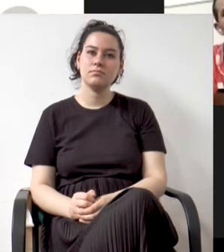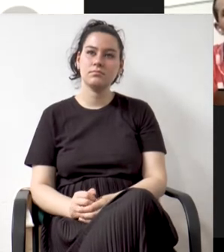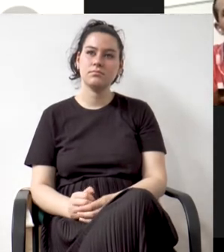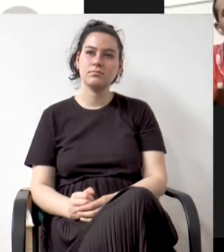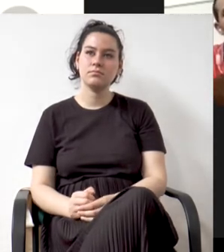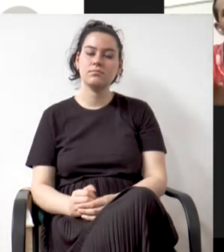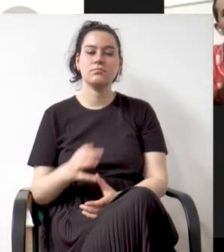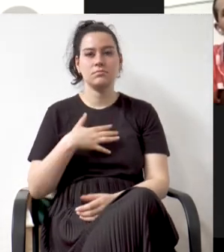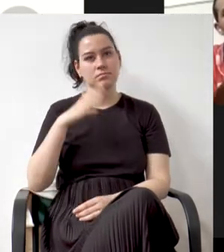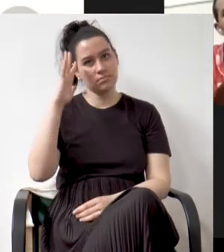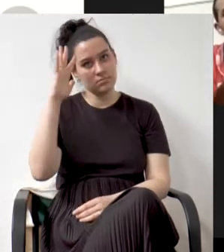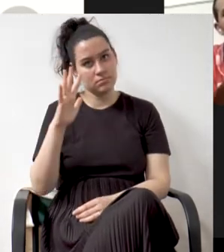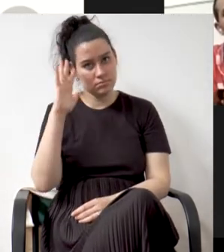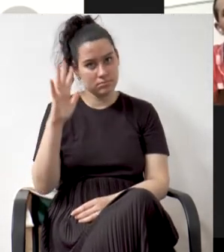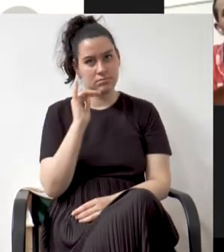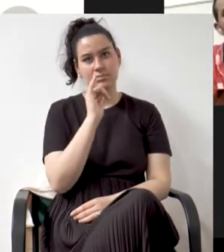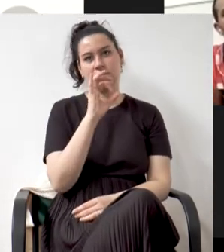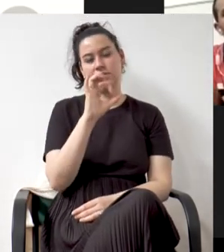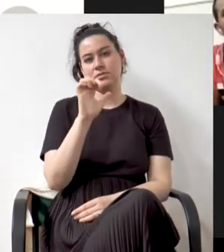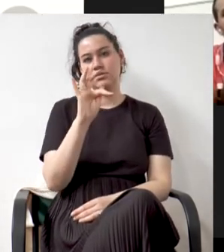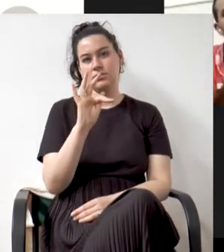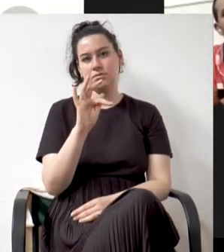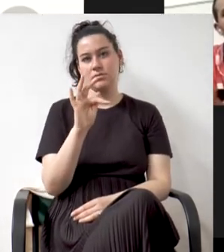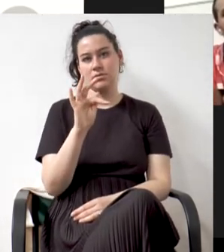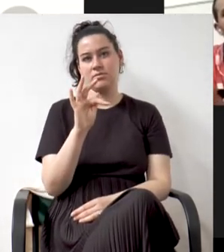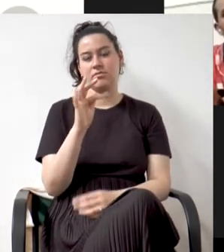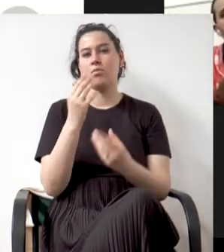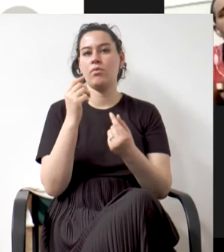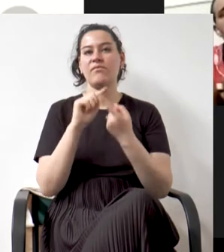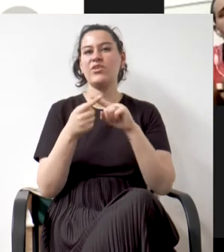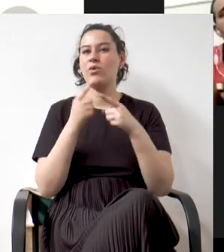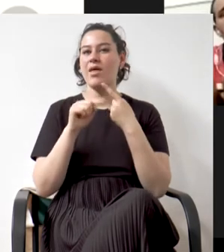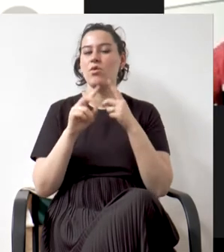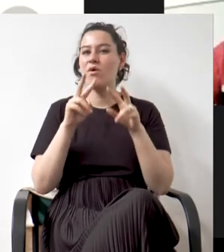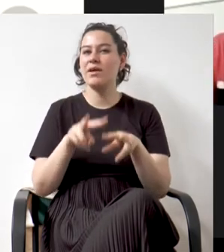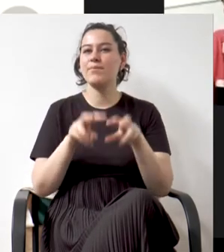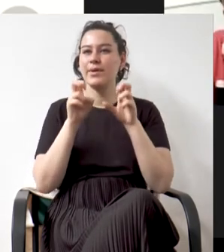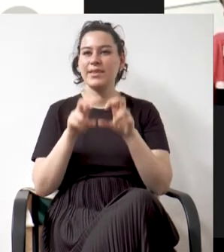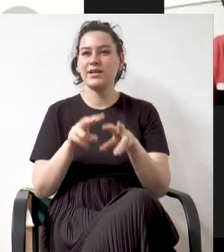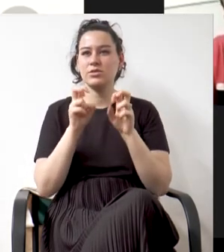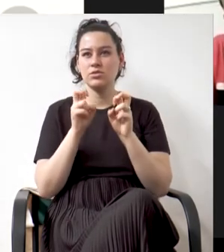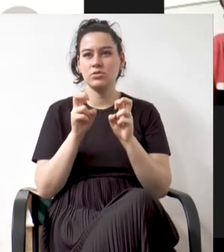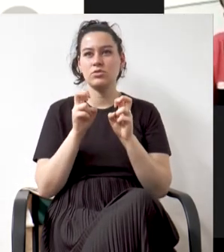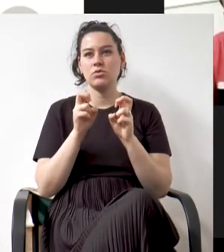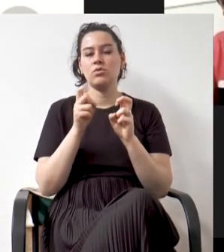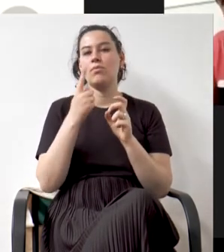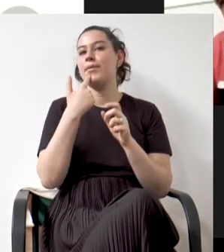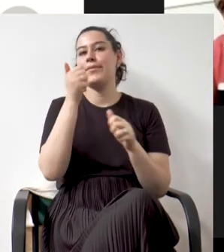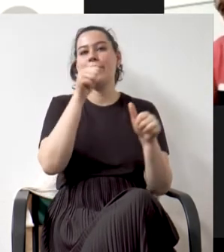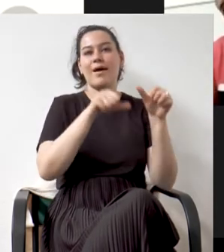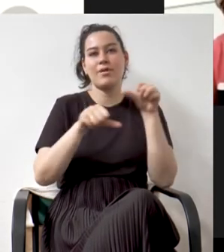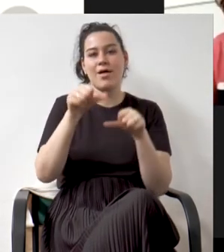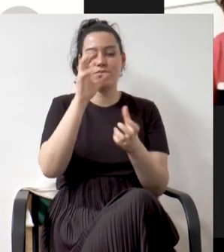Yo me imagino un ICEF, sobre todo, muy vinculado a la investigación. Me consta por el laboratorio, el grupo